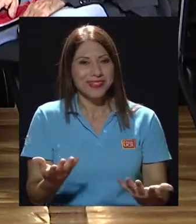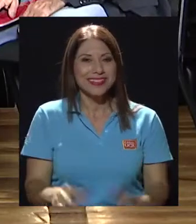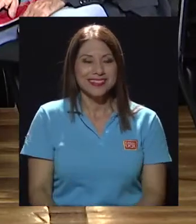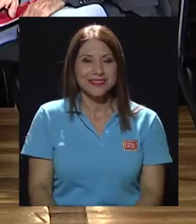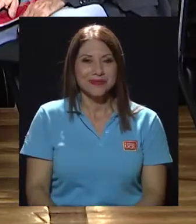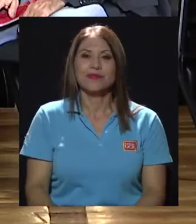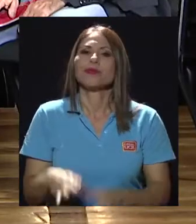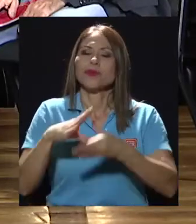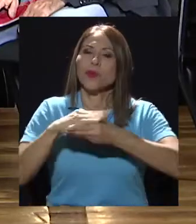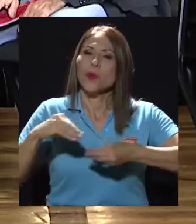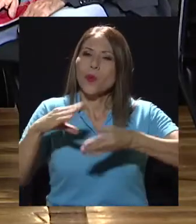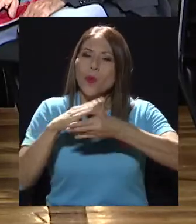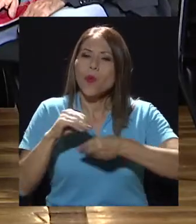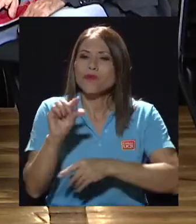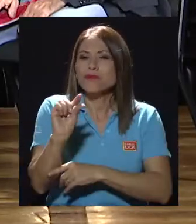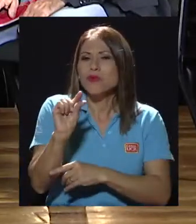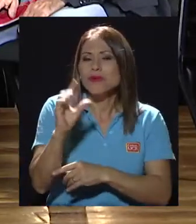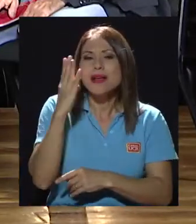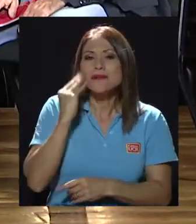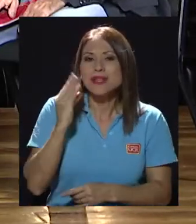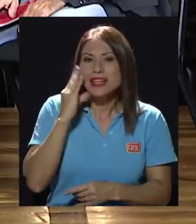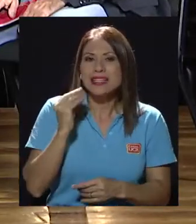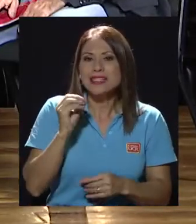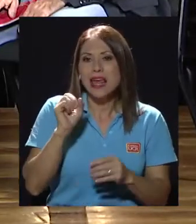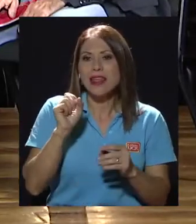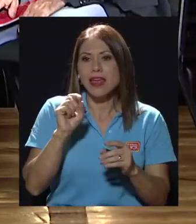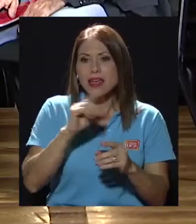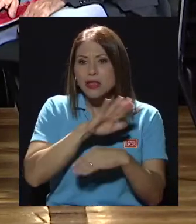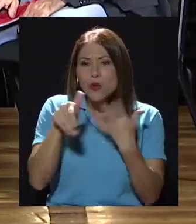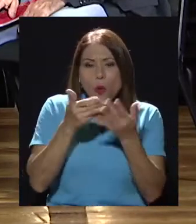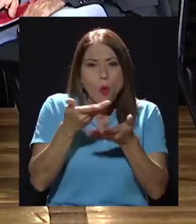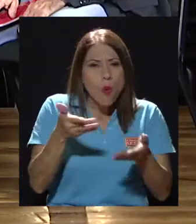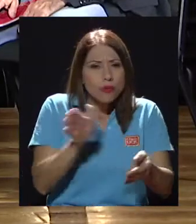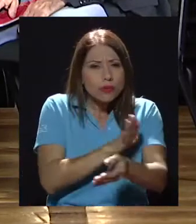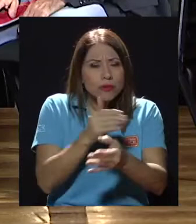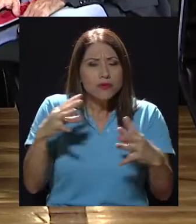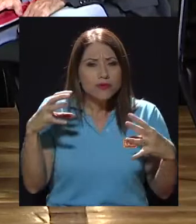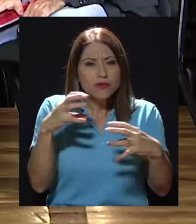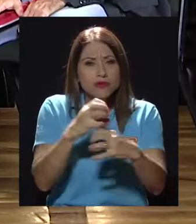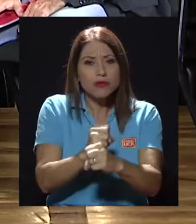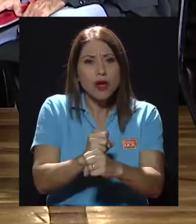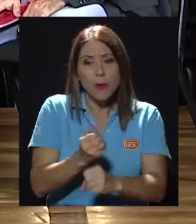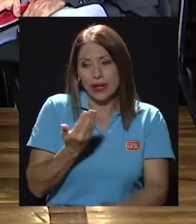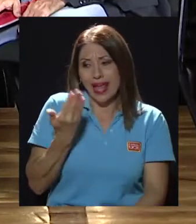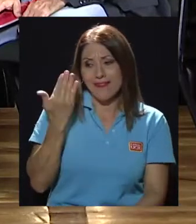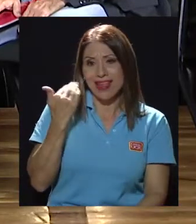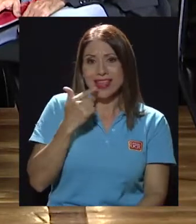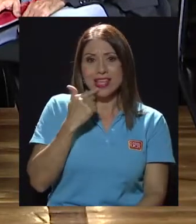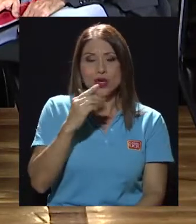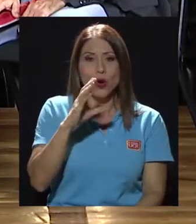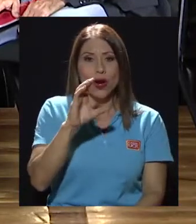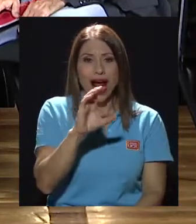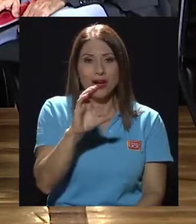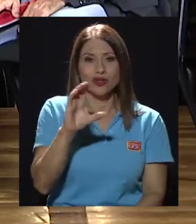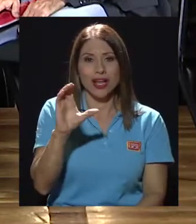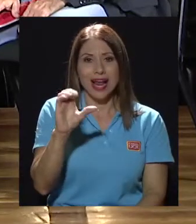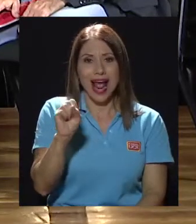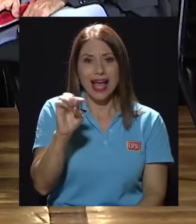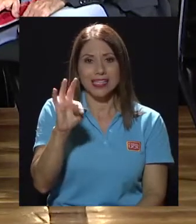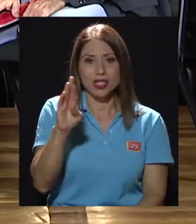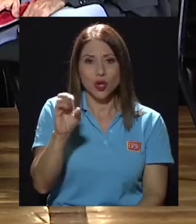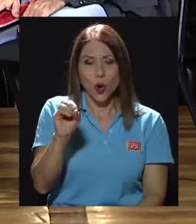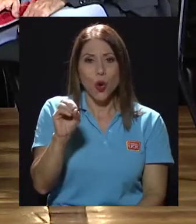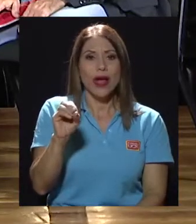Cuénteme un poquito esa experiencia de poderlo sistematizar, porque ahora acaba de haber dicho don Carlos Castro que el hecho de poder